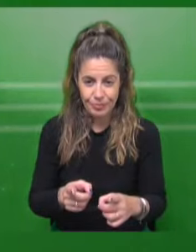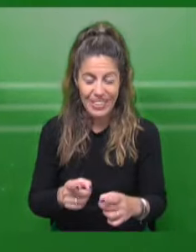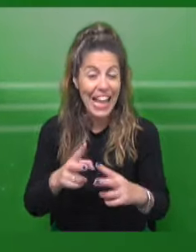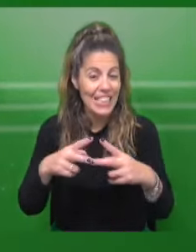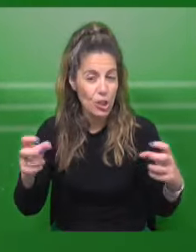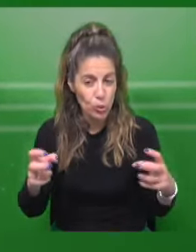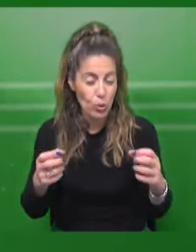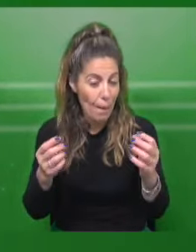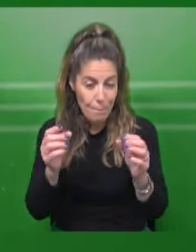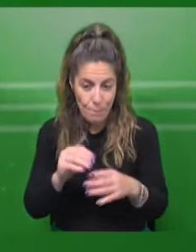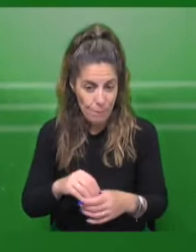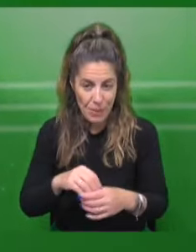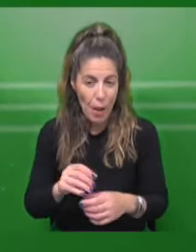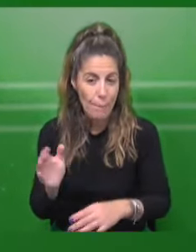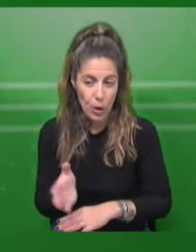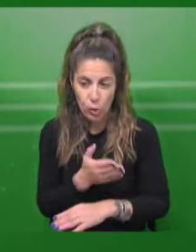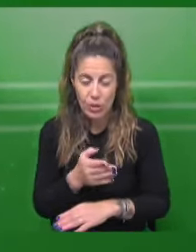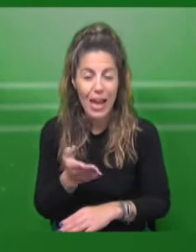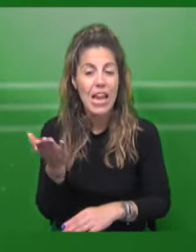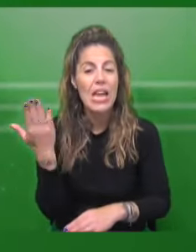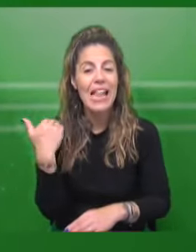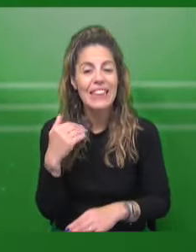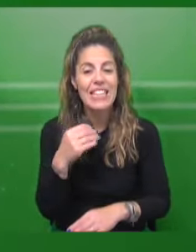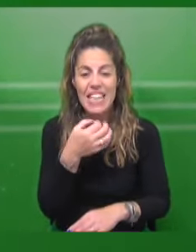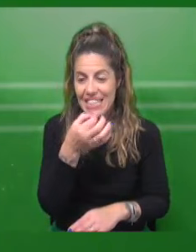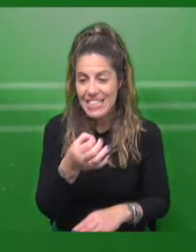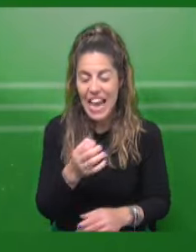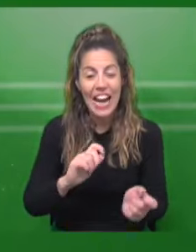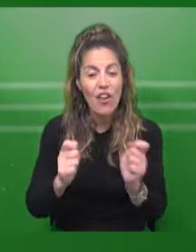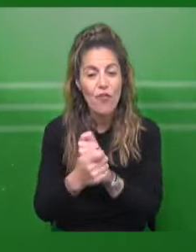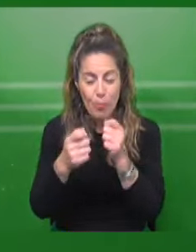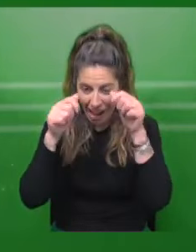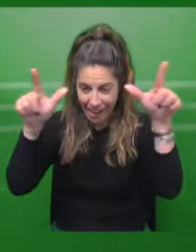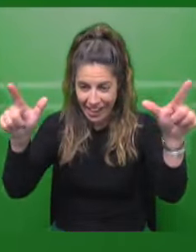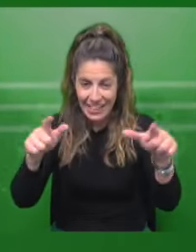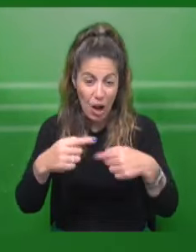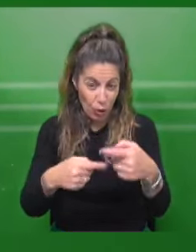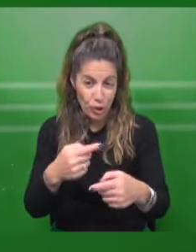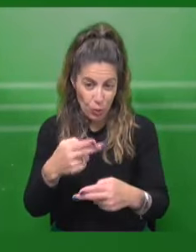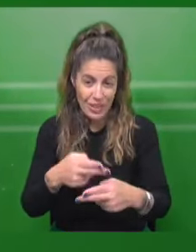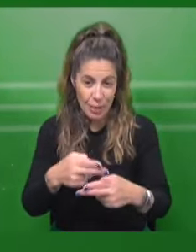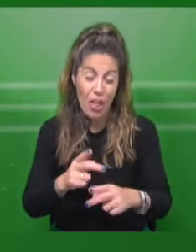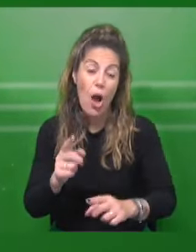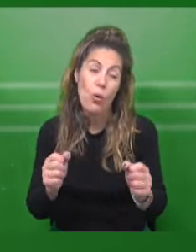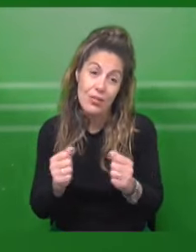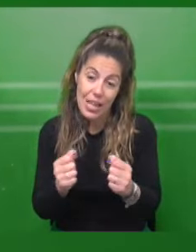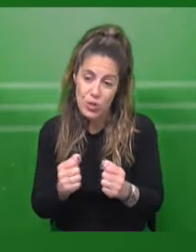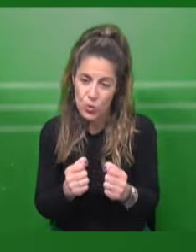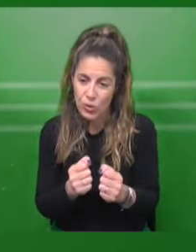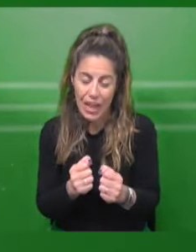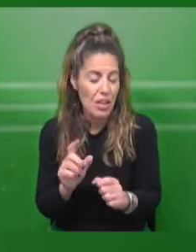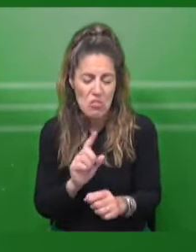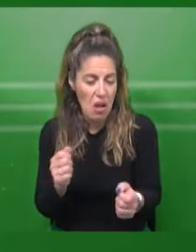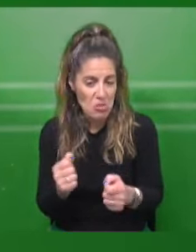estructura misma productiva en una época eso se llamaba reforma agraria se sigue llamando así algunos se asustan con eso no tiene por qué